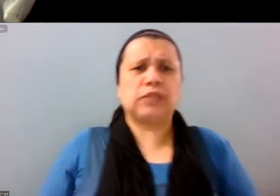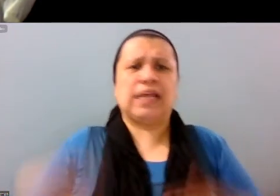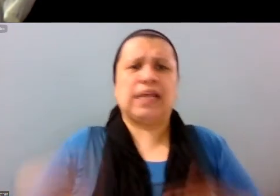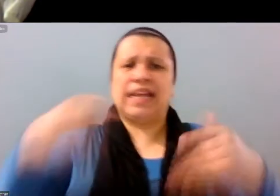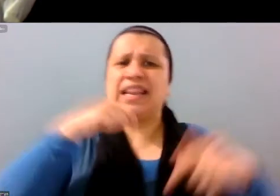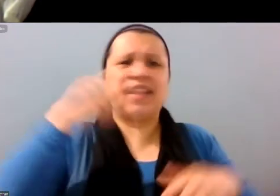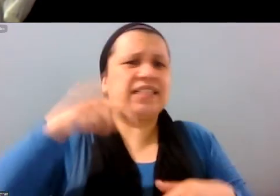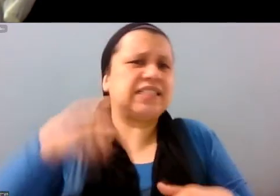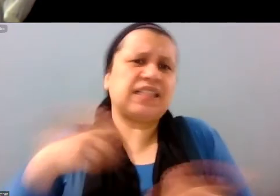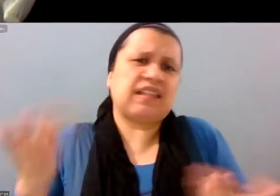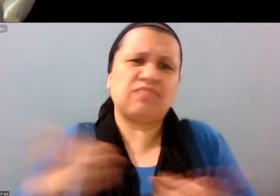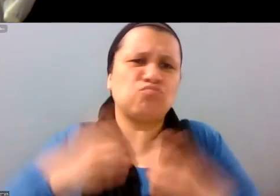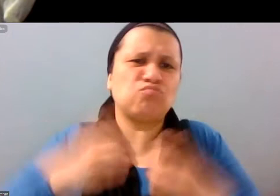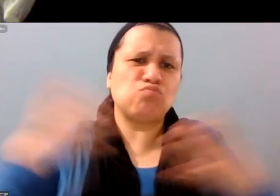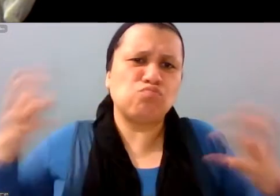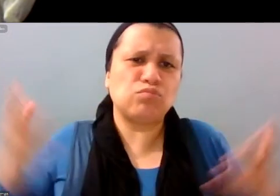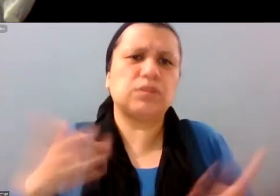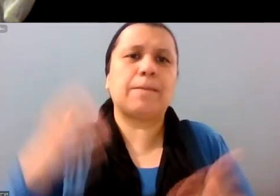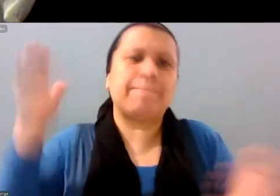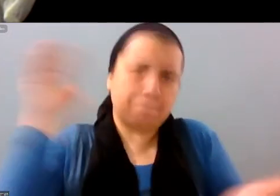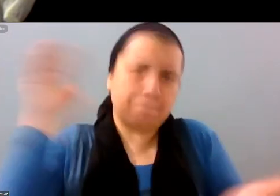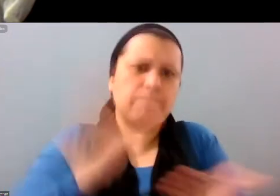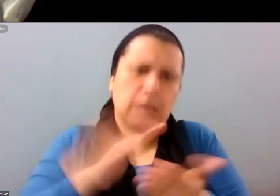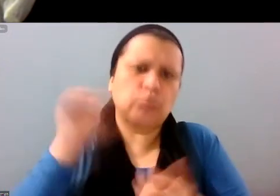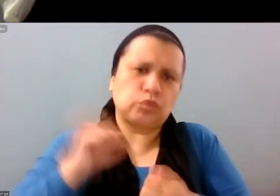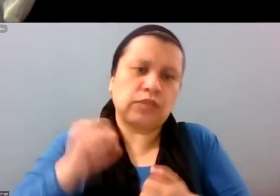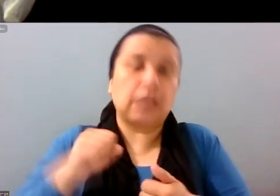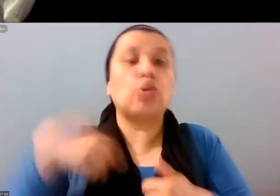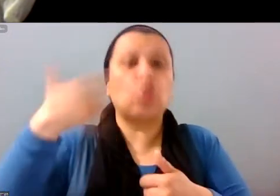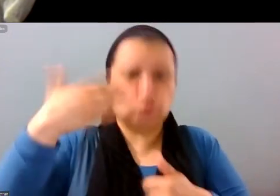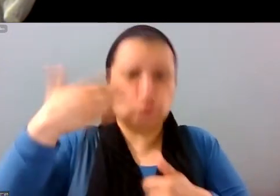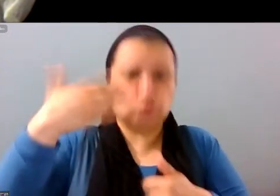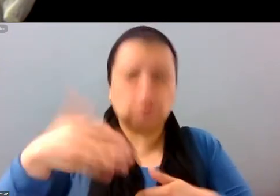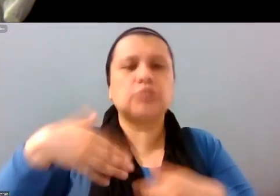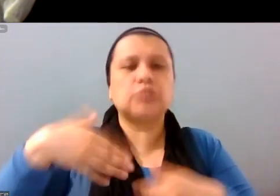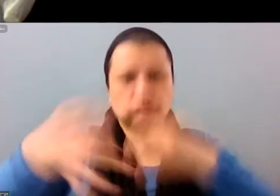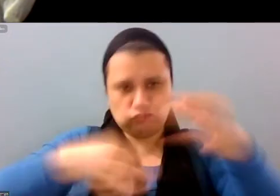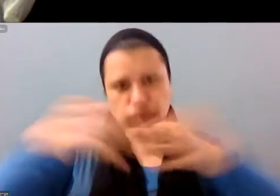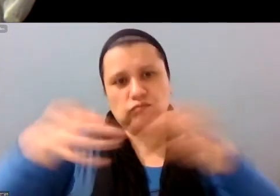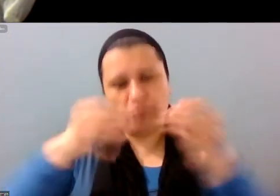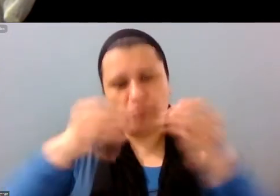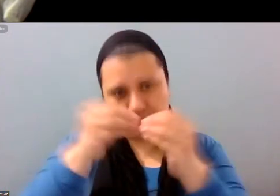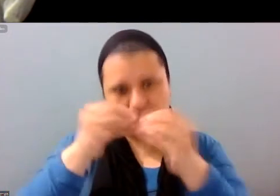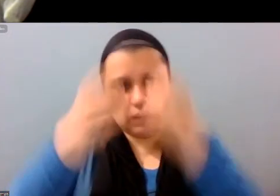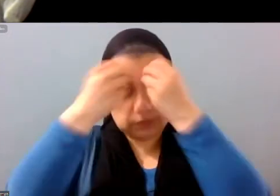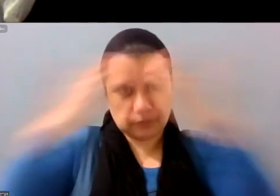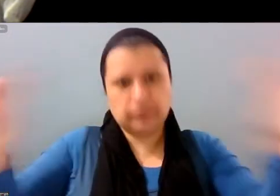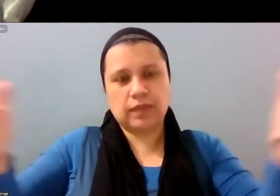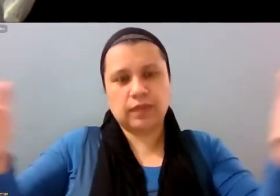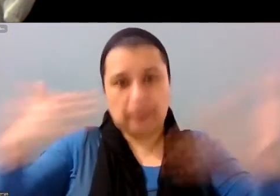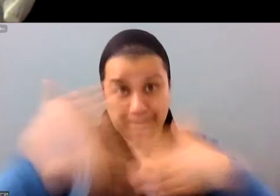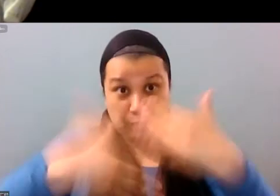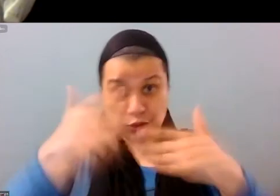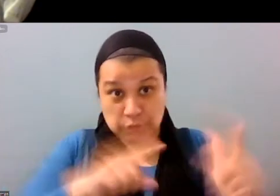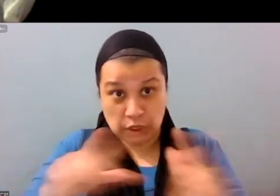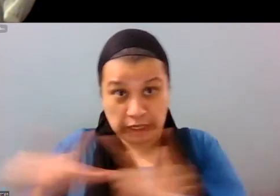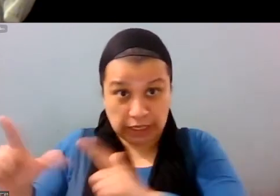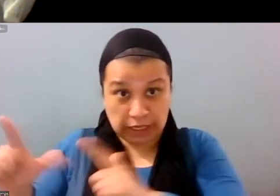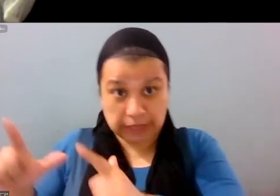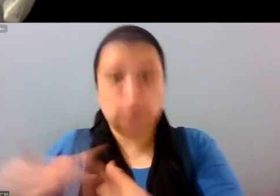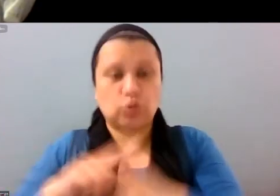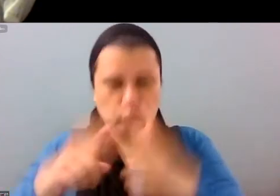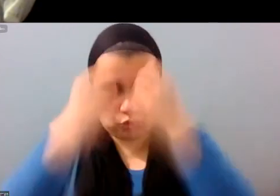todas estas pautas y descripciones las vamos a estar comunicando en cuanto esté listo el proceso pero está pensado de acuerdo a la necesidad